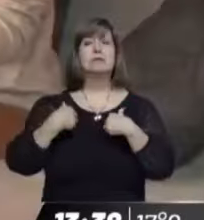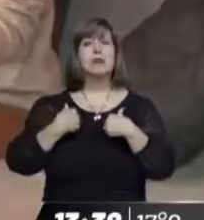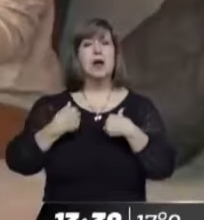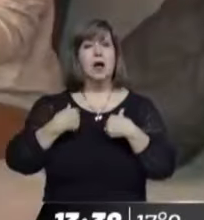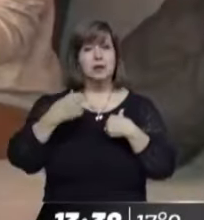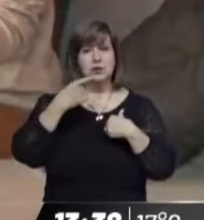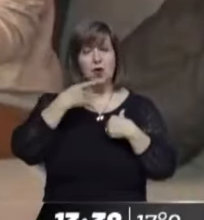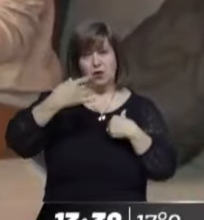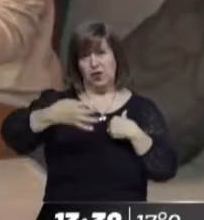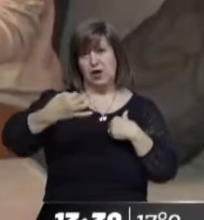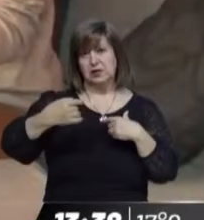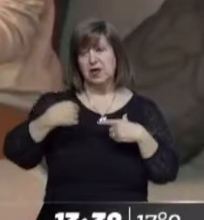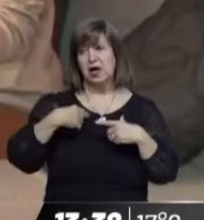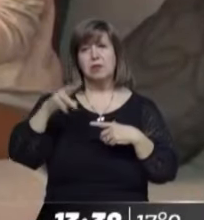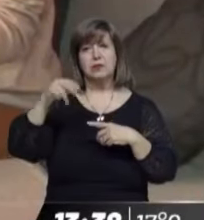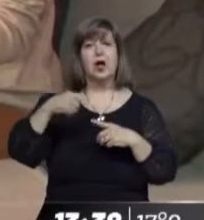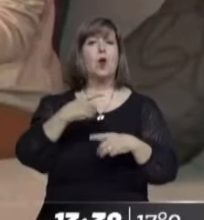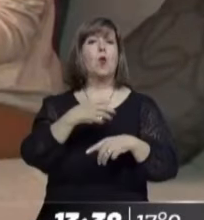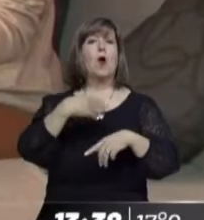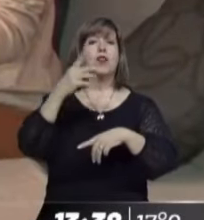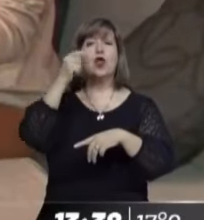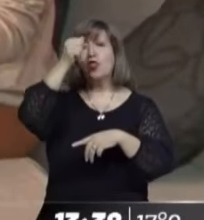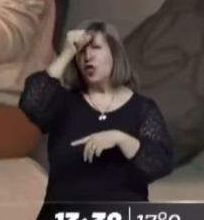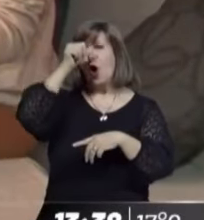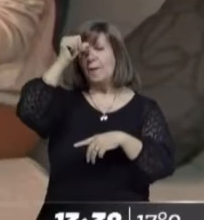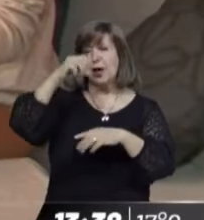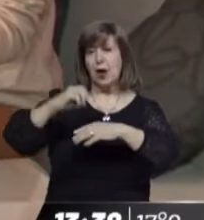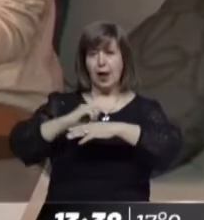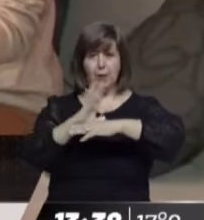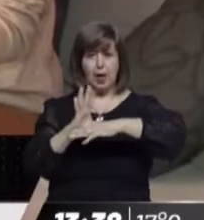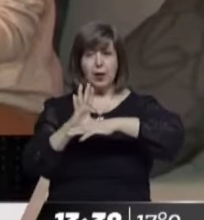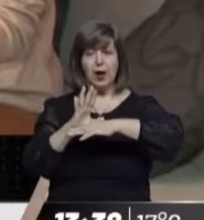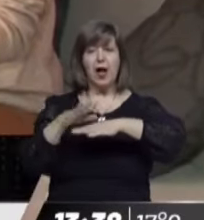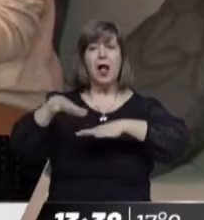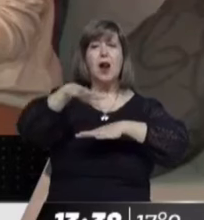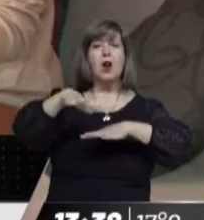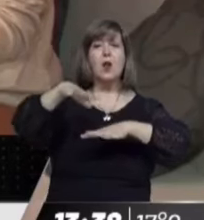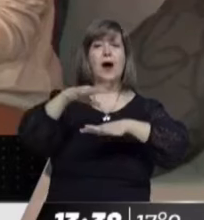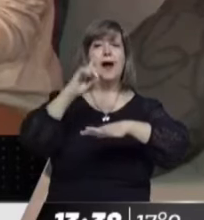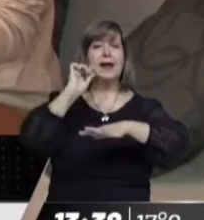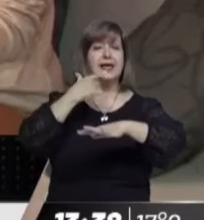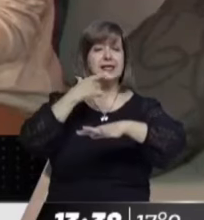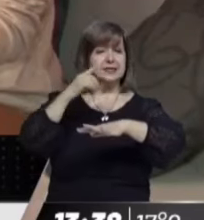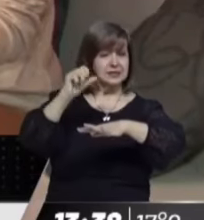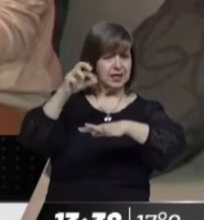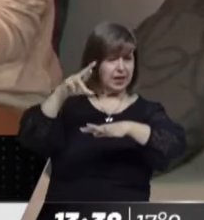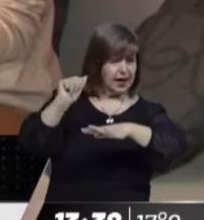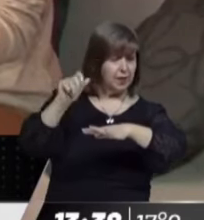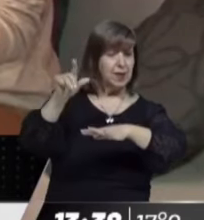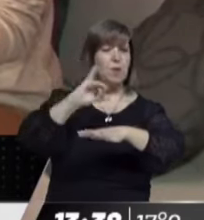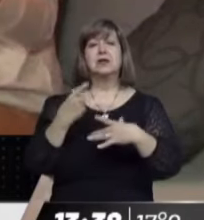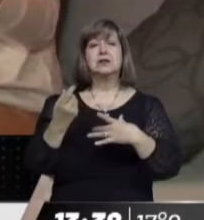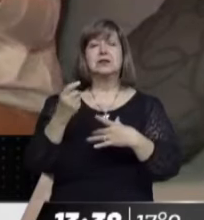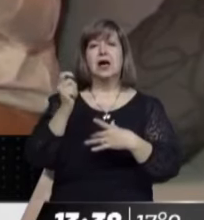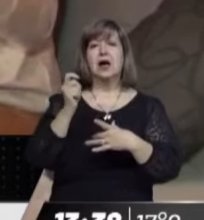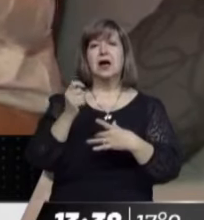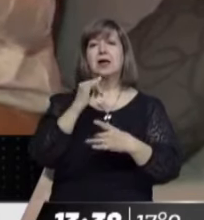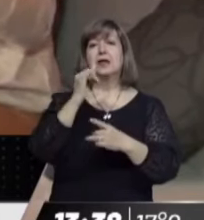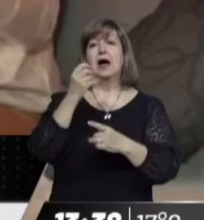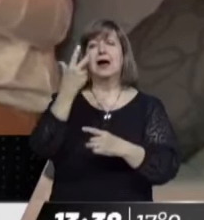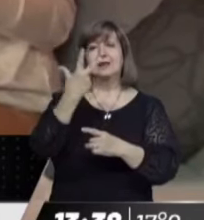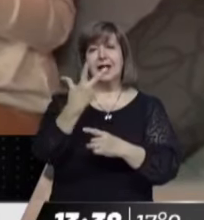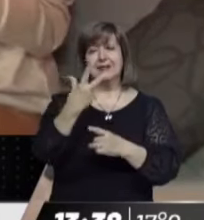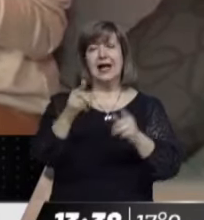el hecho que venían relatando ustedes ocurrió en la madrugada del domingo inmediaciones del boliche iscra ahí en godo y Cruz le cuento